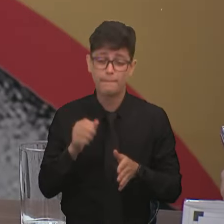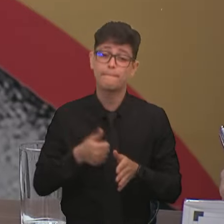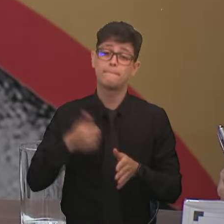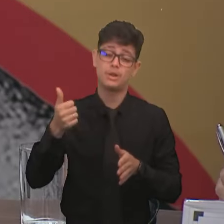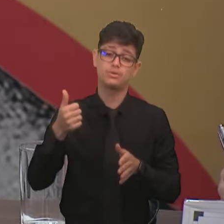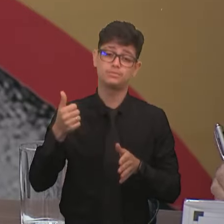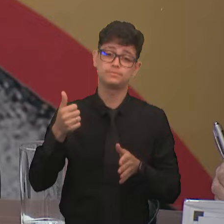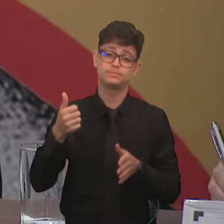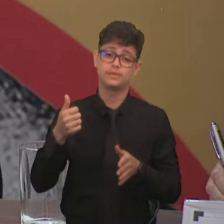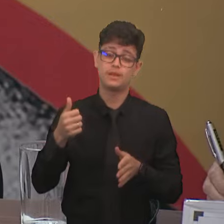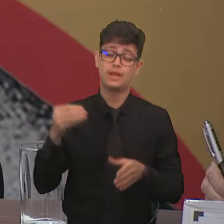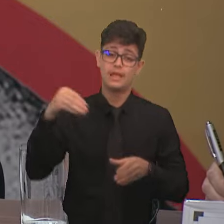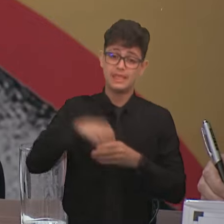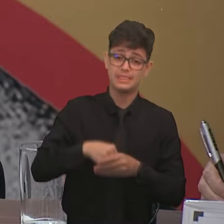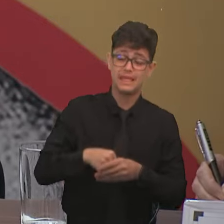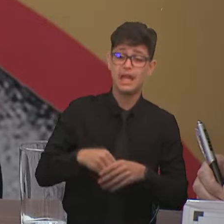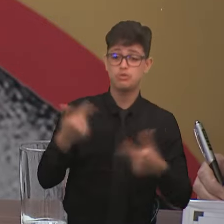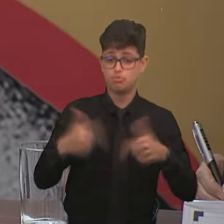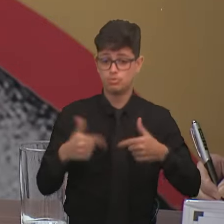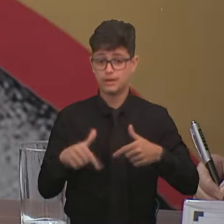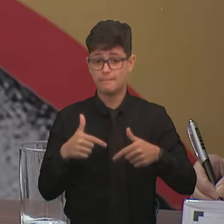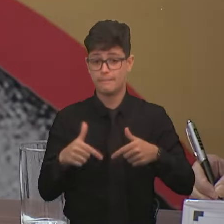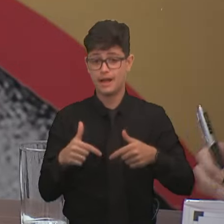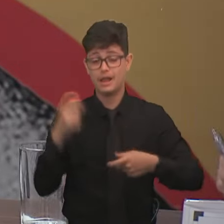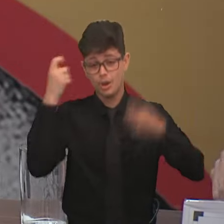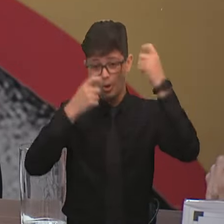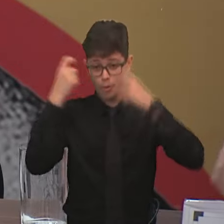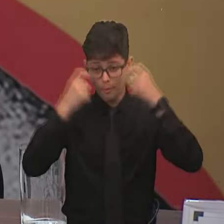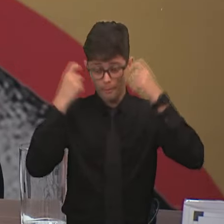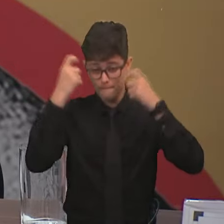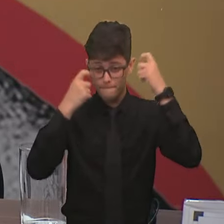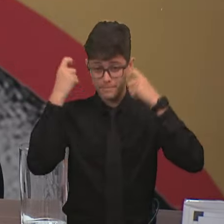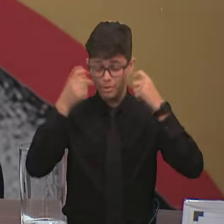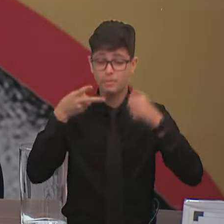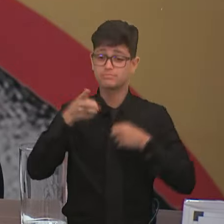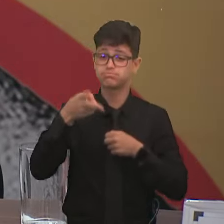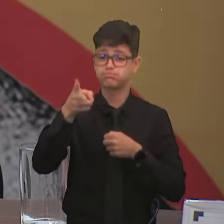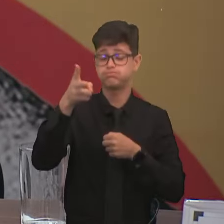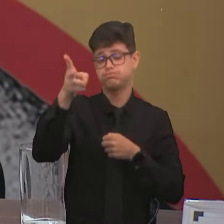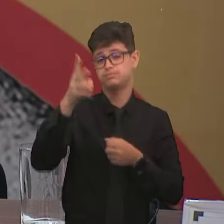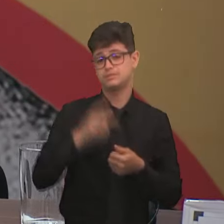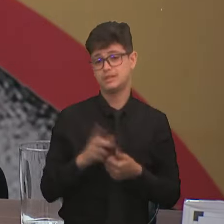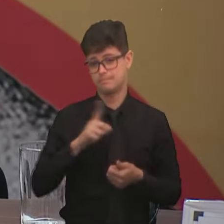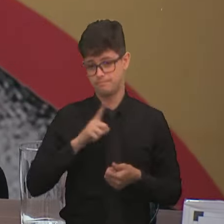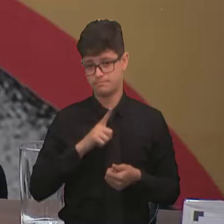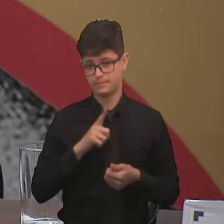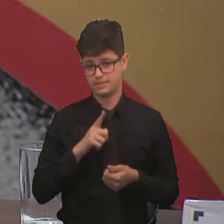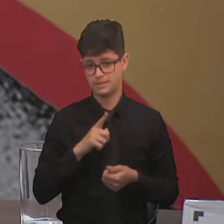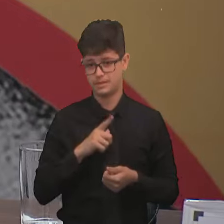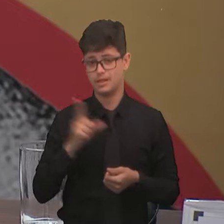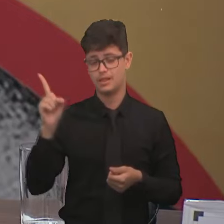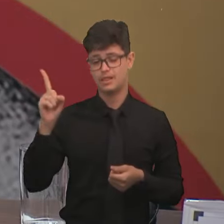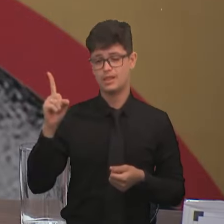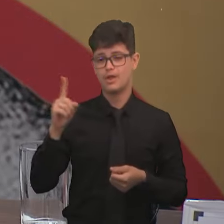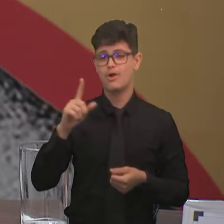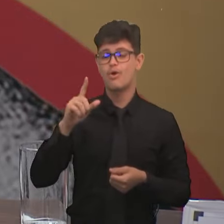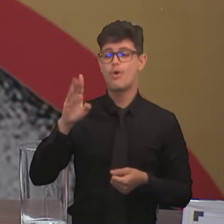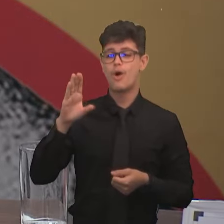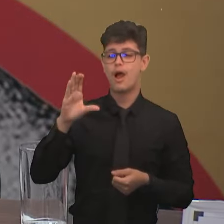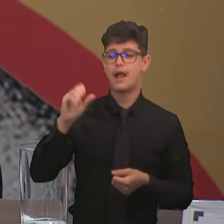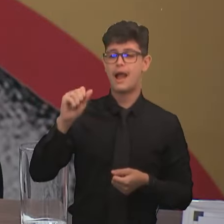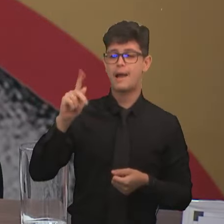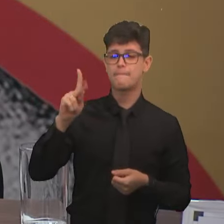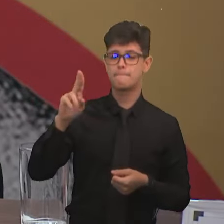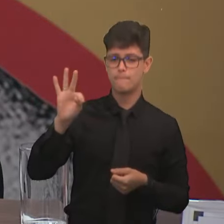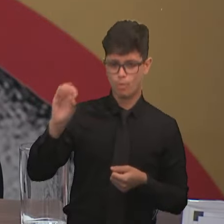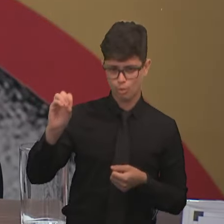por ejemplo, es una preocupación presente y que está creciendo. Ministro Barroso jugó con el